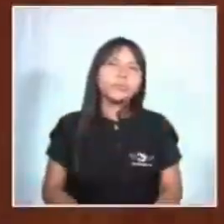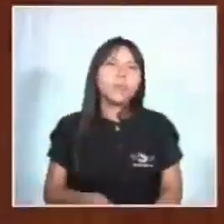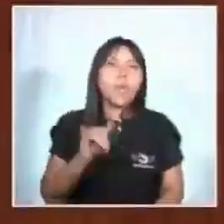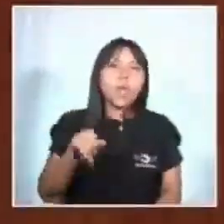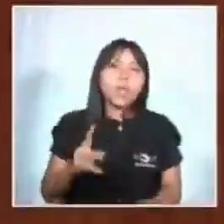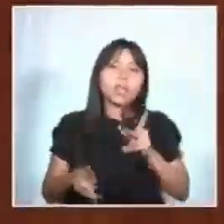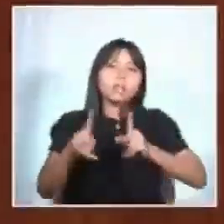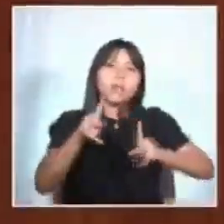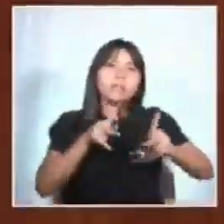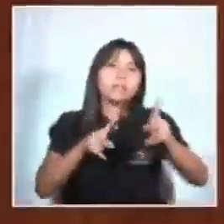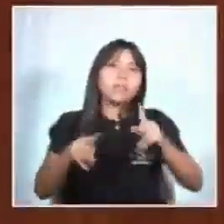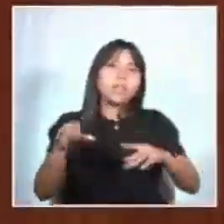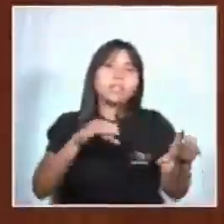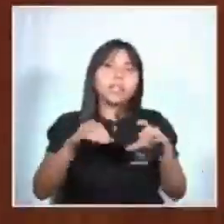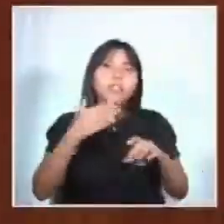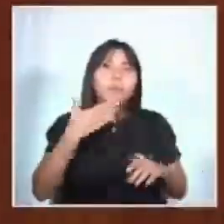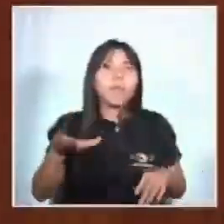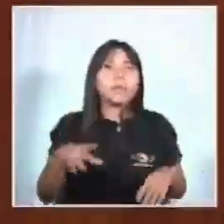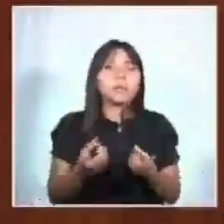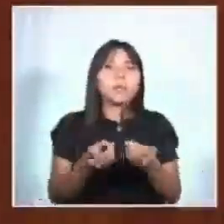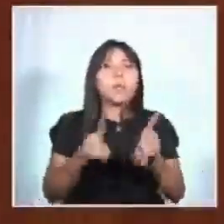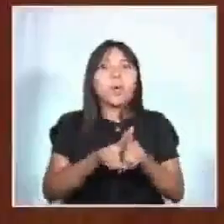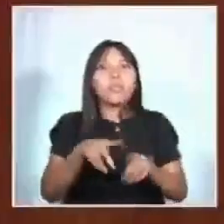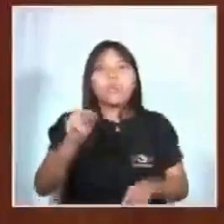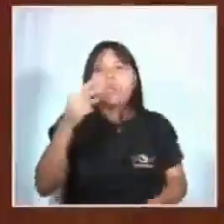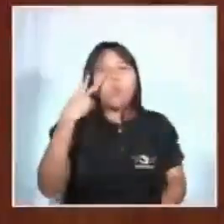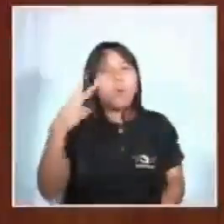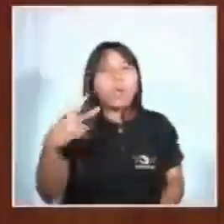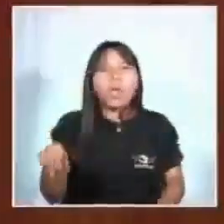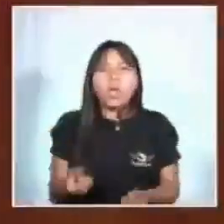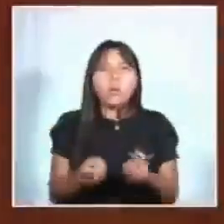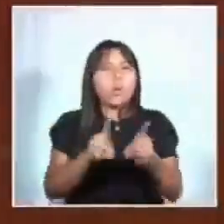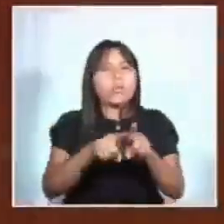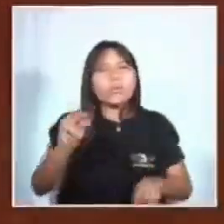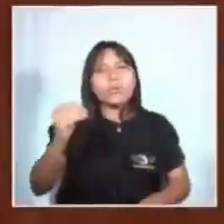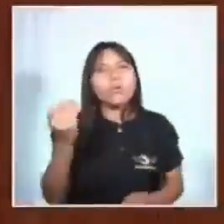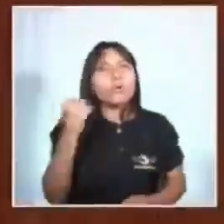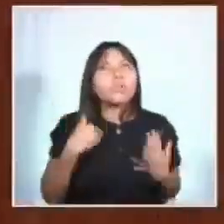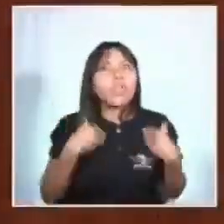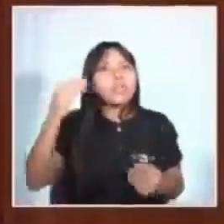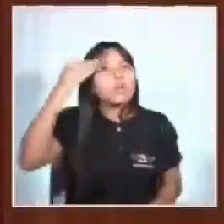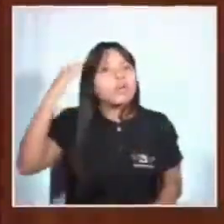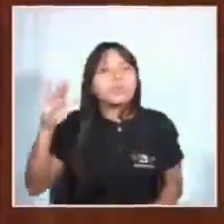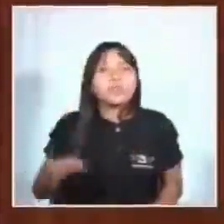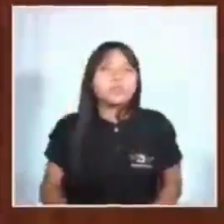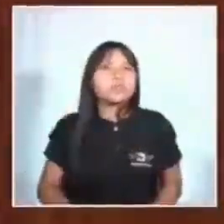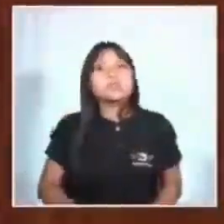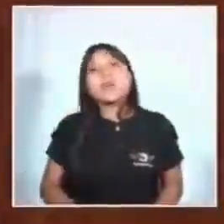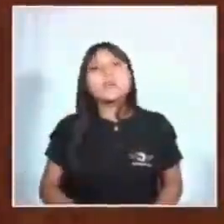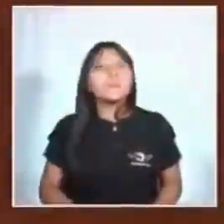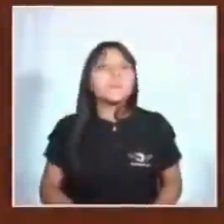La gente maltrata cuando no ve, cuando no tiene conocimiento. Entonces, no seas ni la víctima